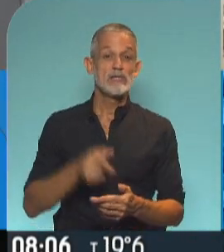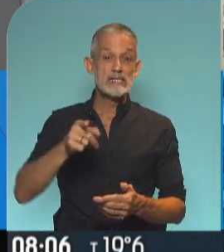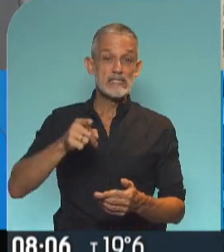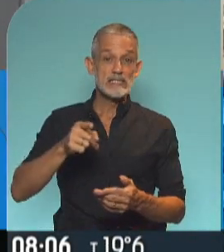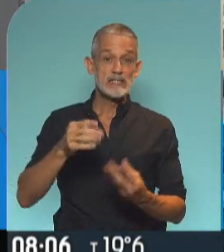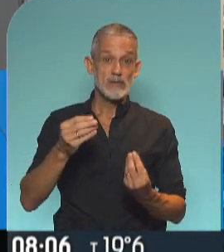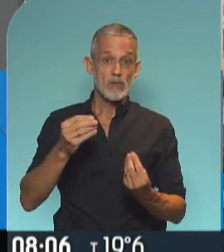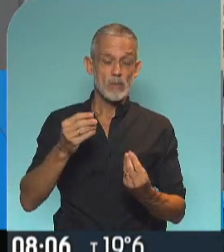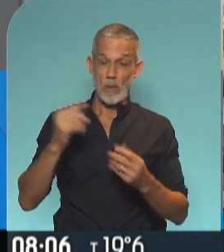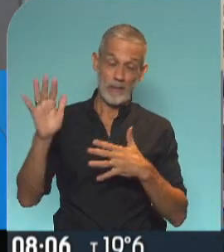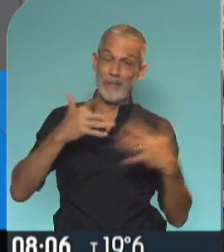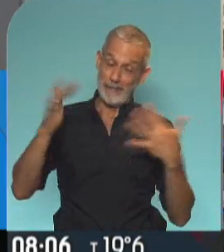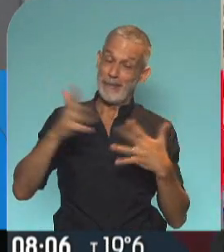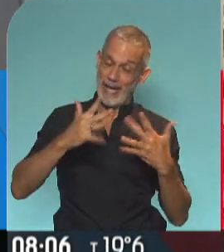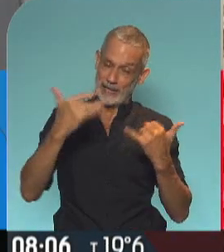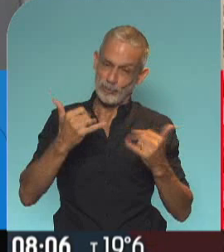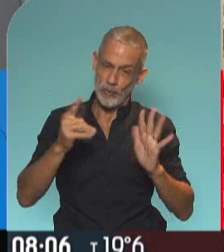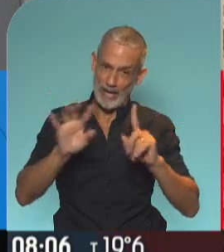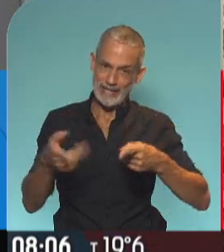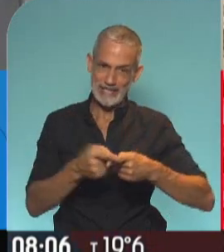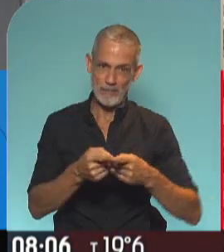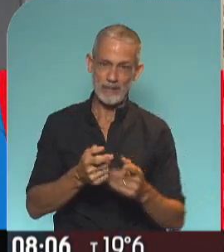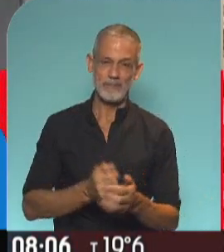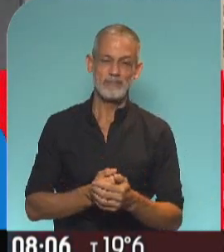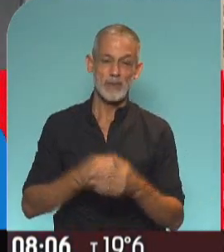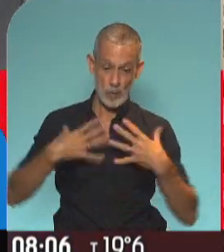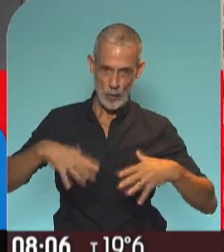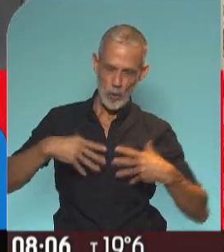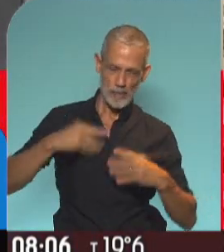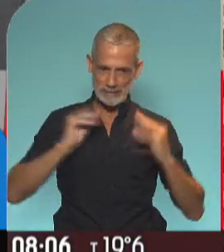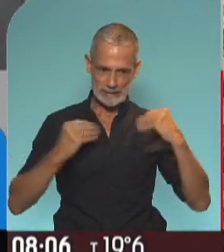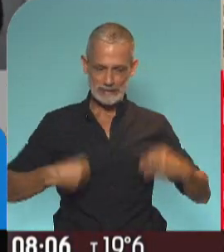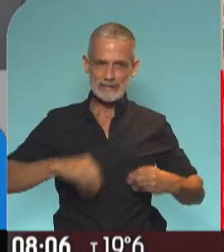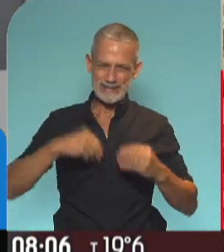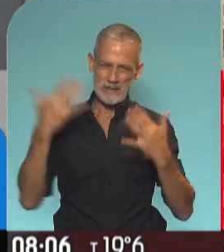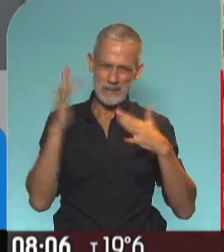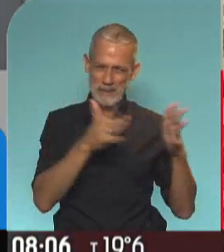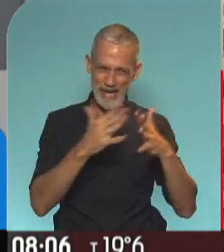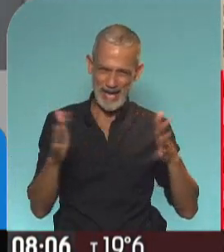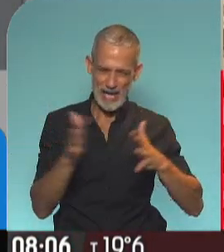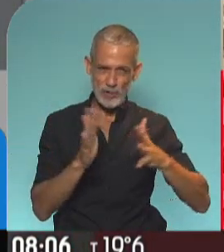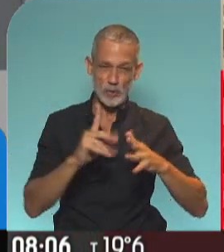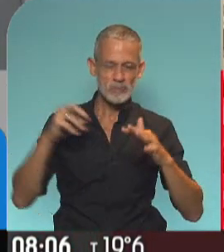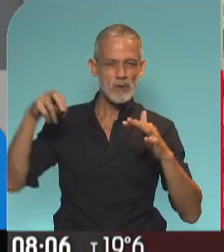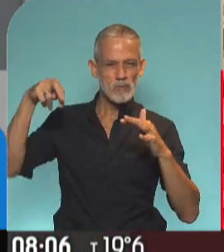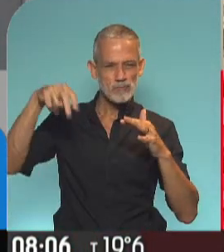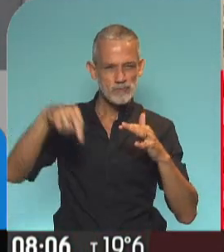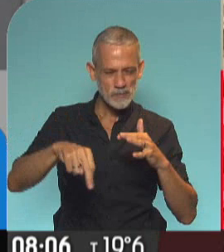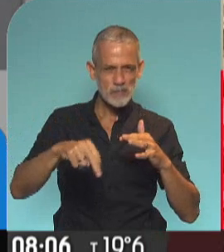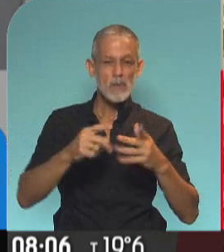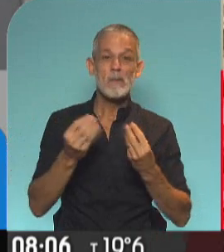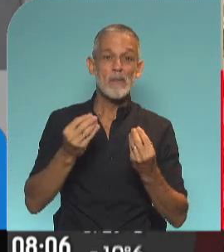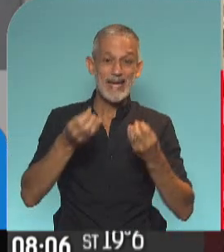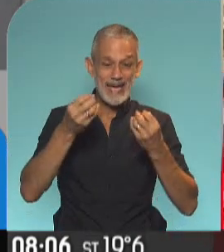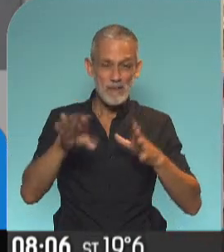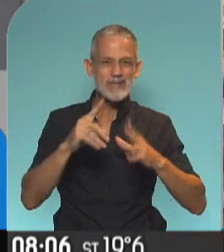arreglando frente al viento, claro que sí, arreglando su atuendo, y de esta manera baja por la escalerilla para